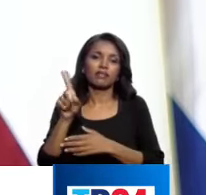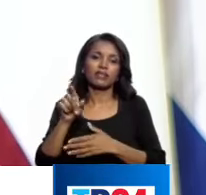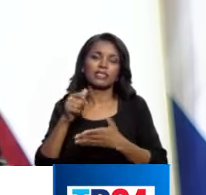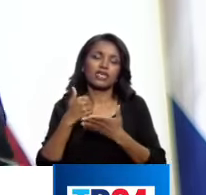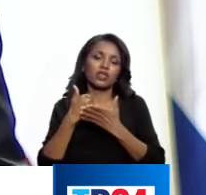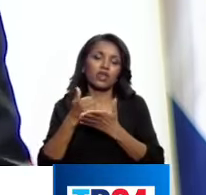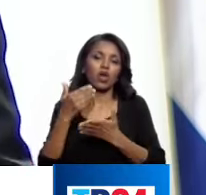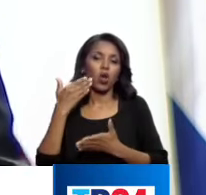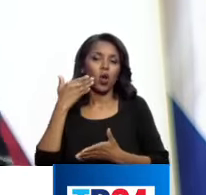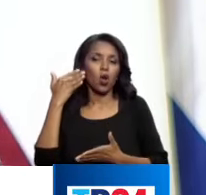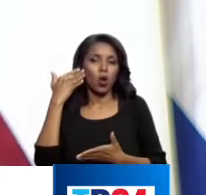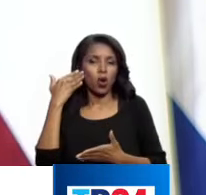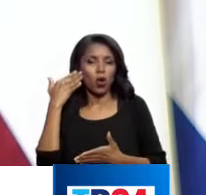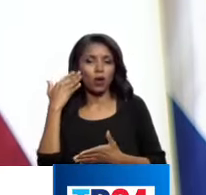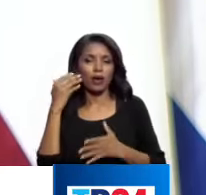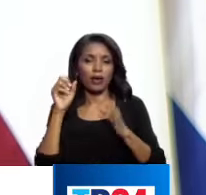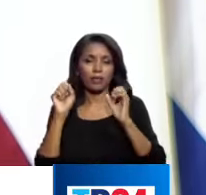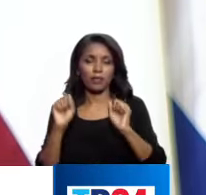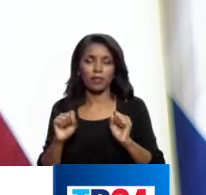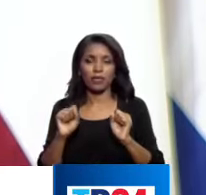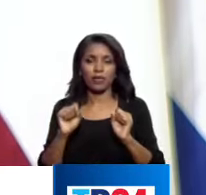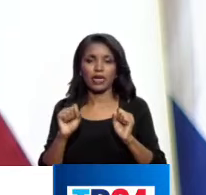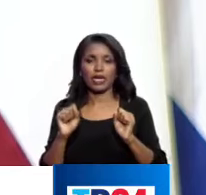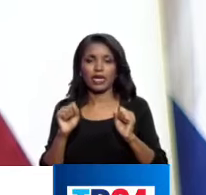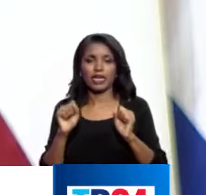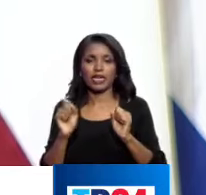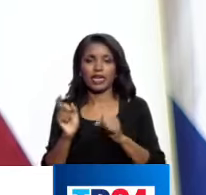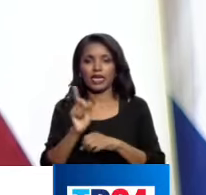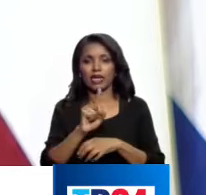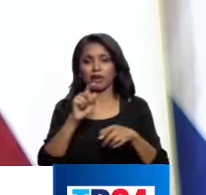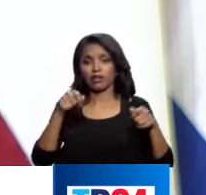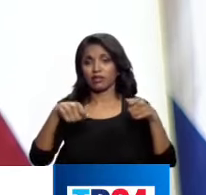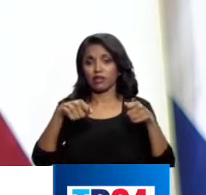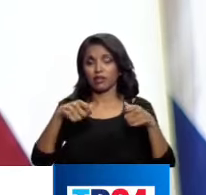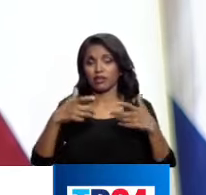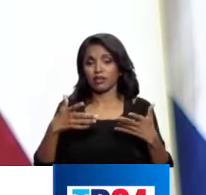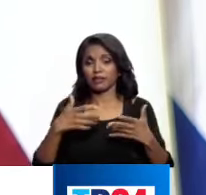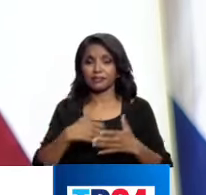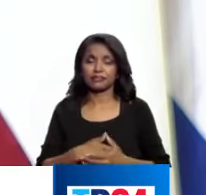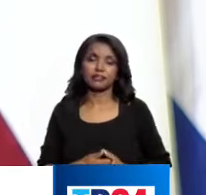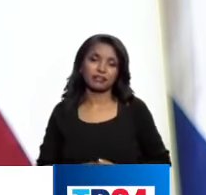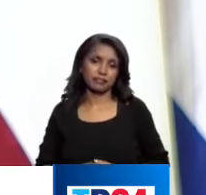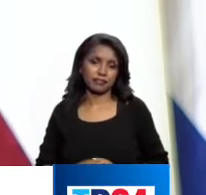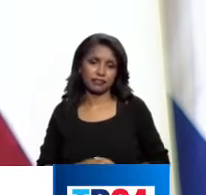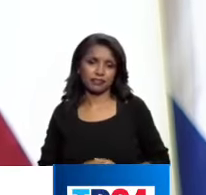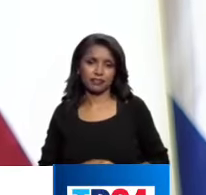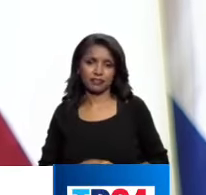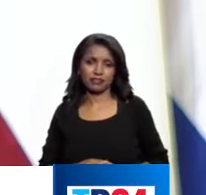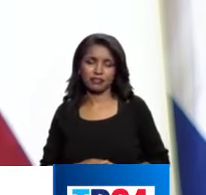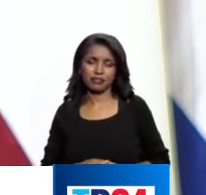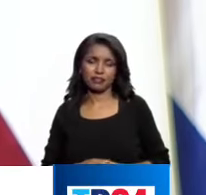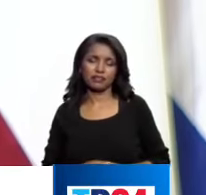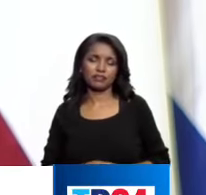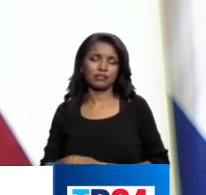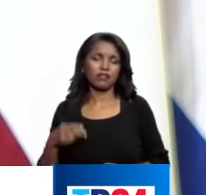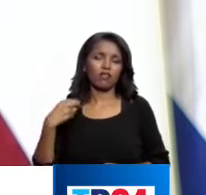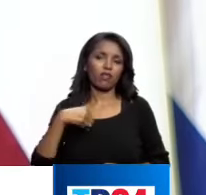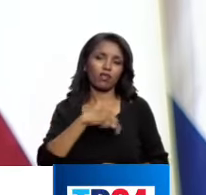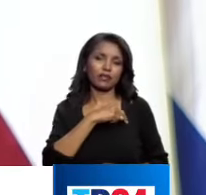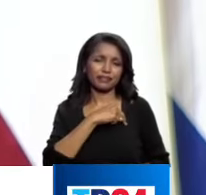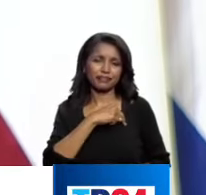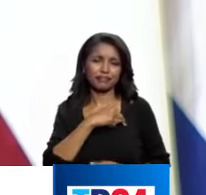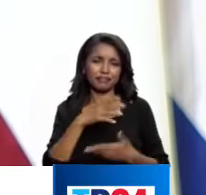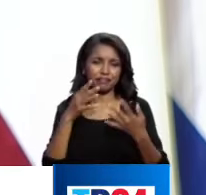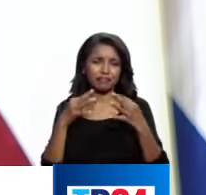ayudar a un joven a que pueda salir de ahí a atender en un restaurante, se gane su buena propina y pueda seguir echando hacia adelante. Nosotros vamos